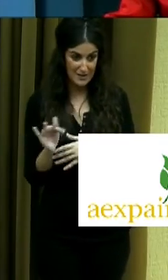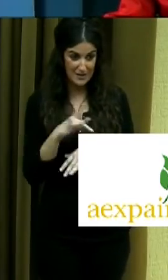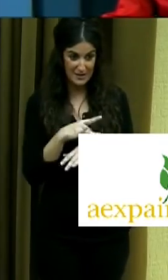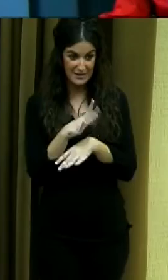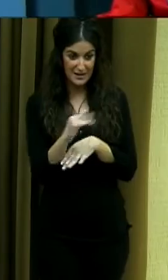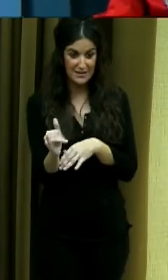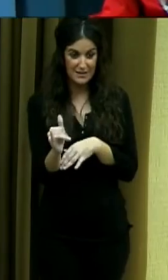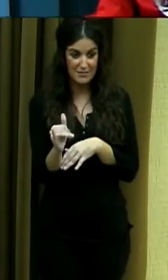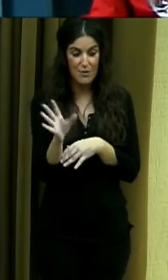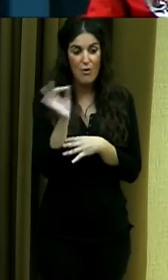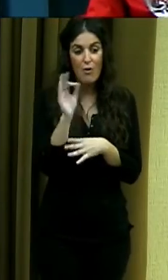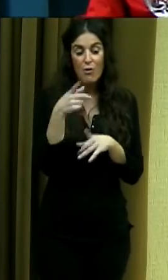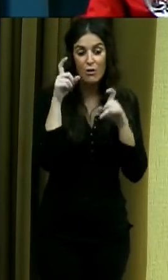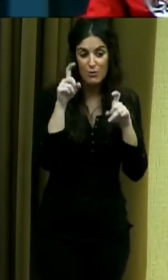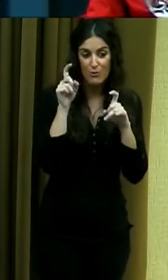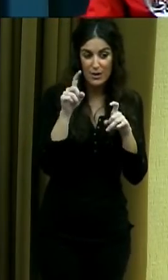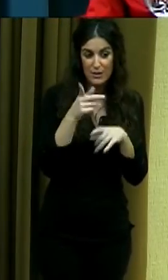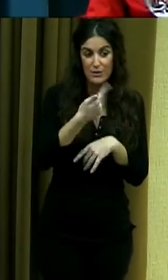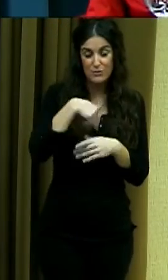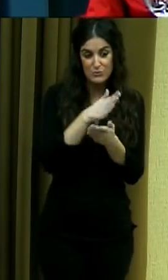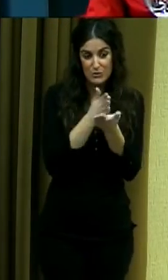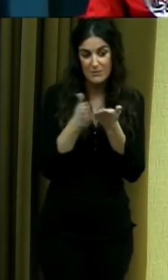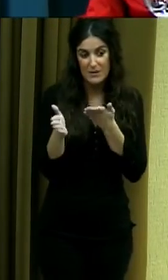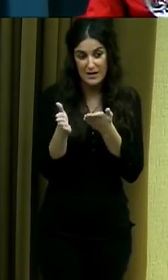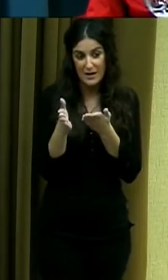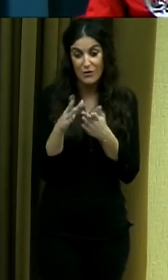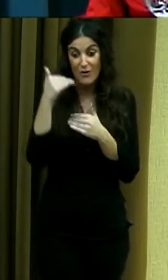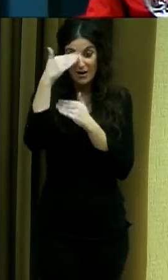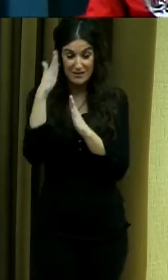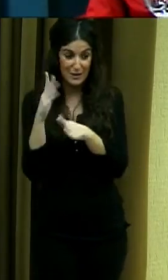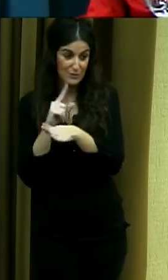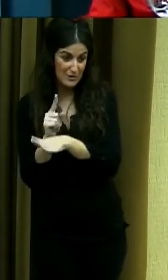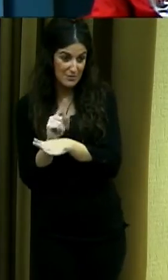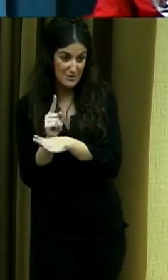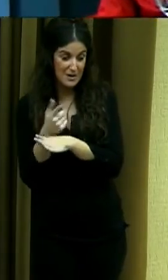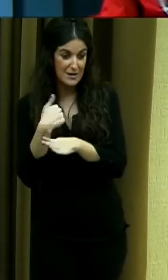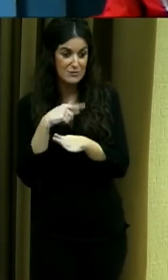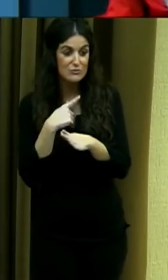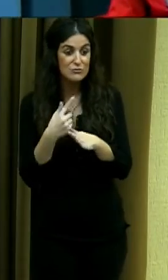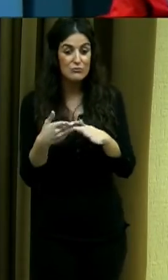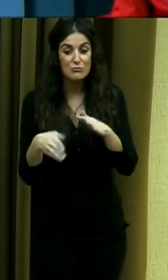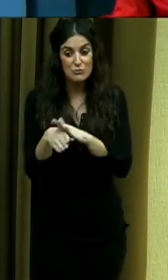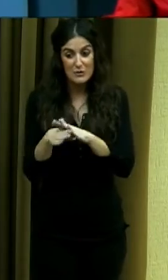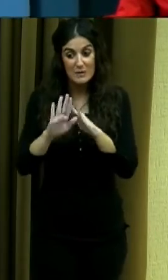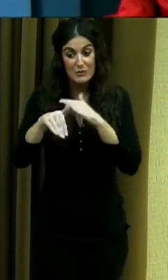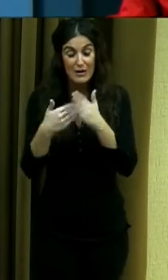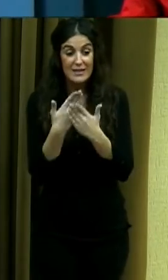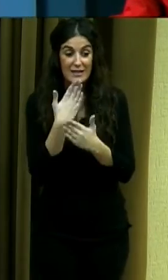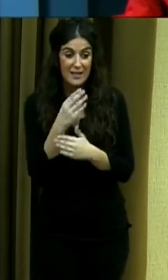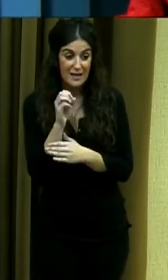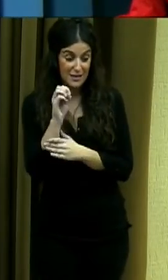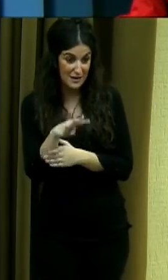de educación y le hemos derivado a tratamiento de atención temprana y llevamos un seguimiento de ese niño hasta los 14 años,